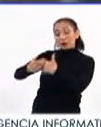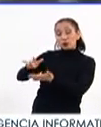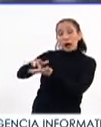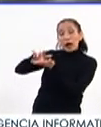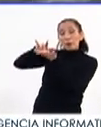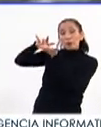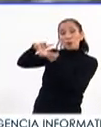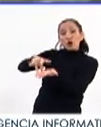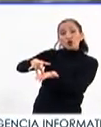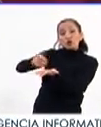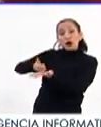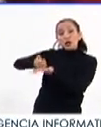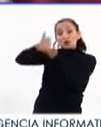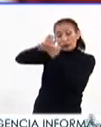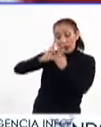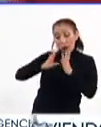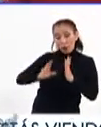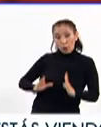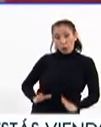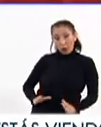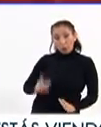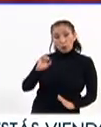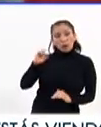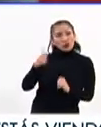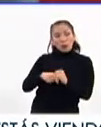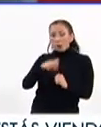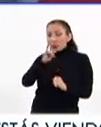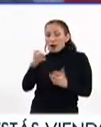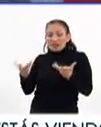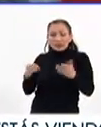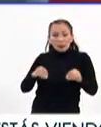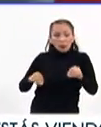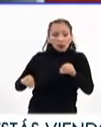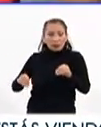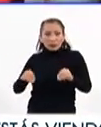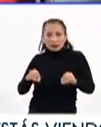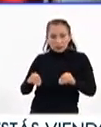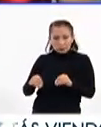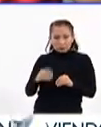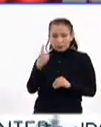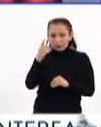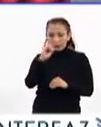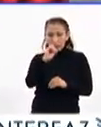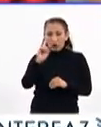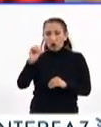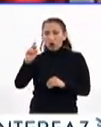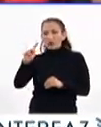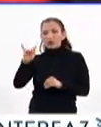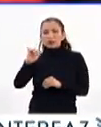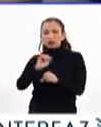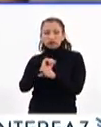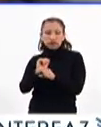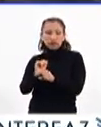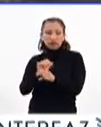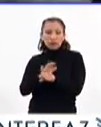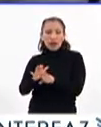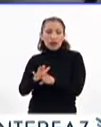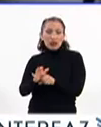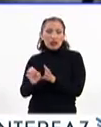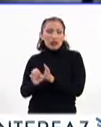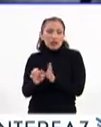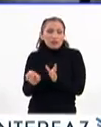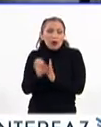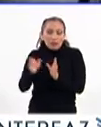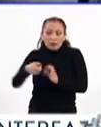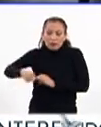apoyo que ayuda al cuerpo humano cuando no puede realizar bien una función. Una órtesis muy sencilla es, por